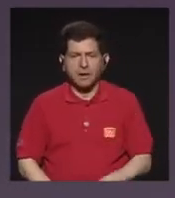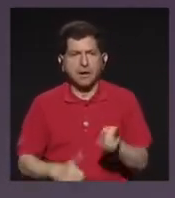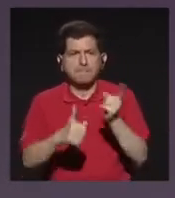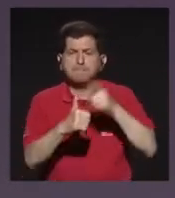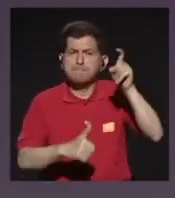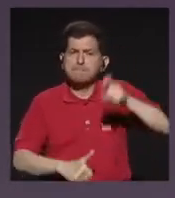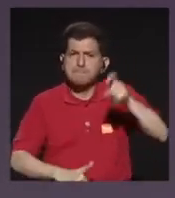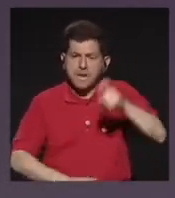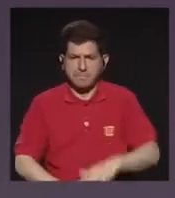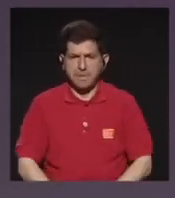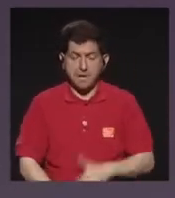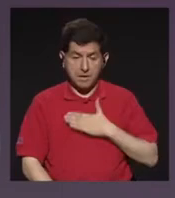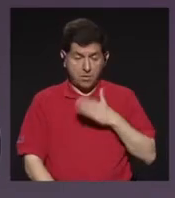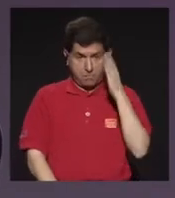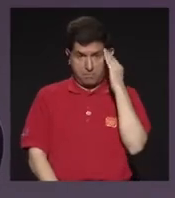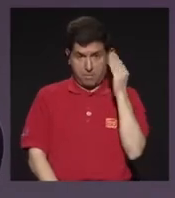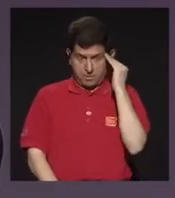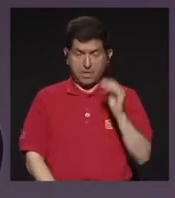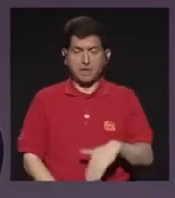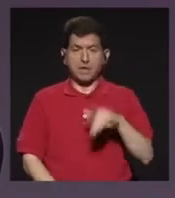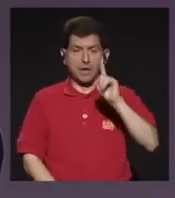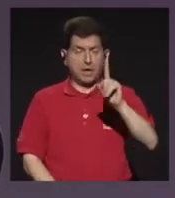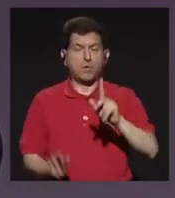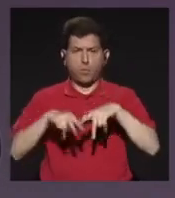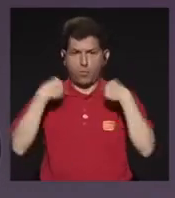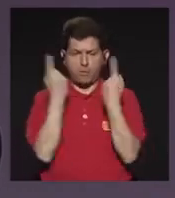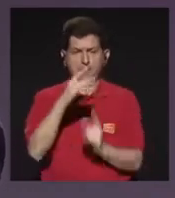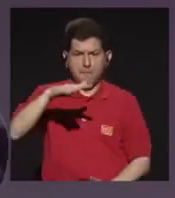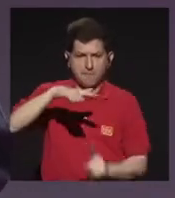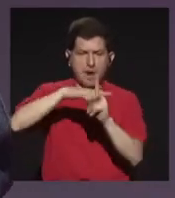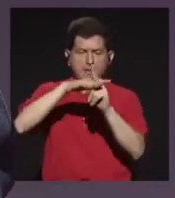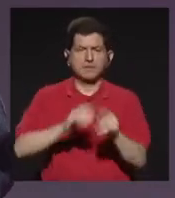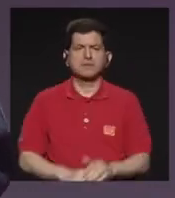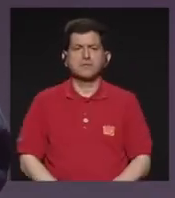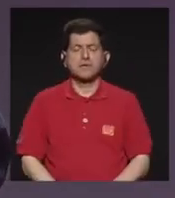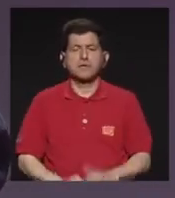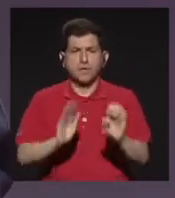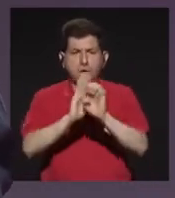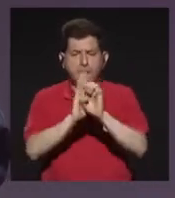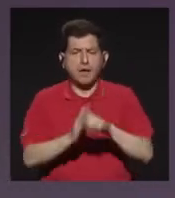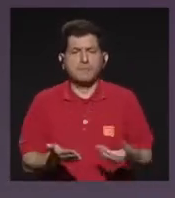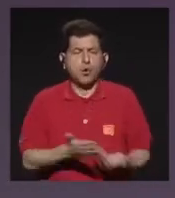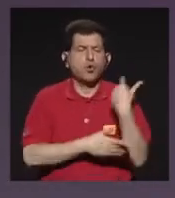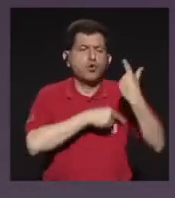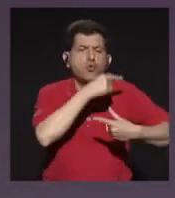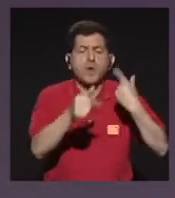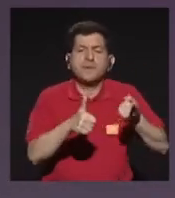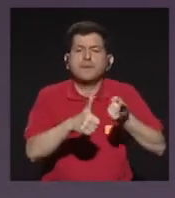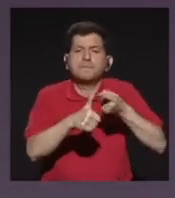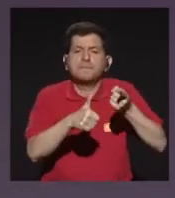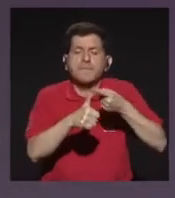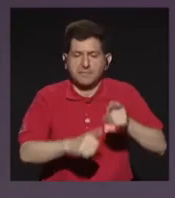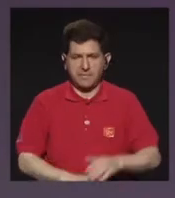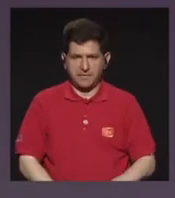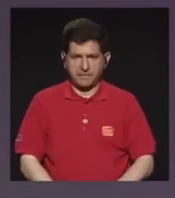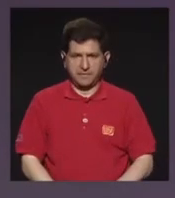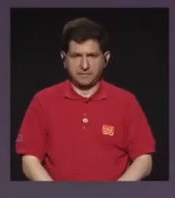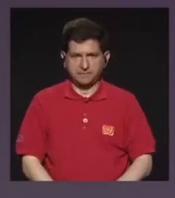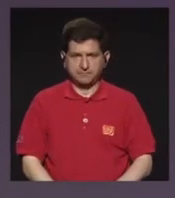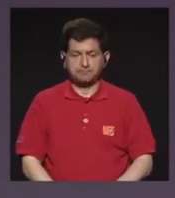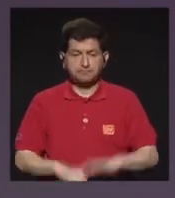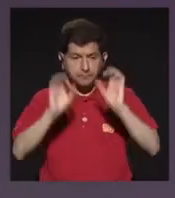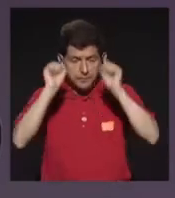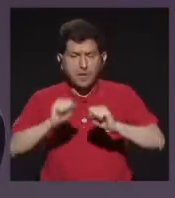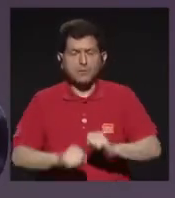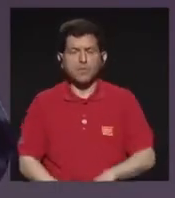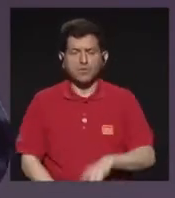ocupa, desde mi experiencia en un partido emergente, como ha sido el Partido Nueva Generación, es primero poder lograr